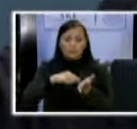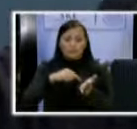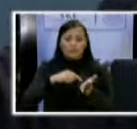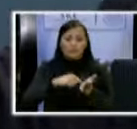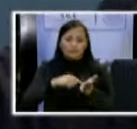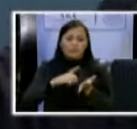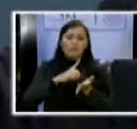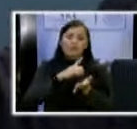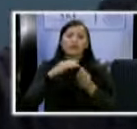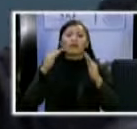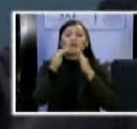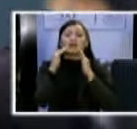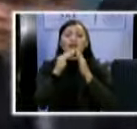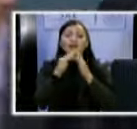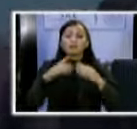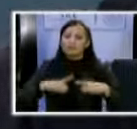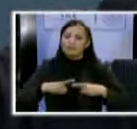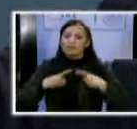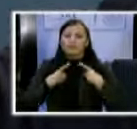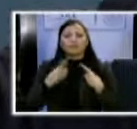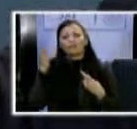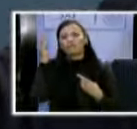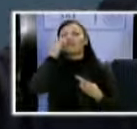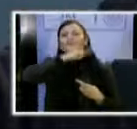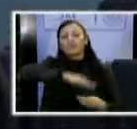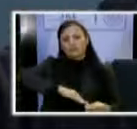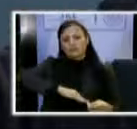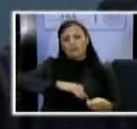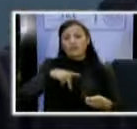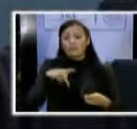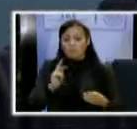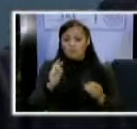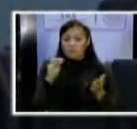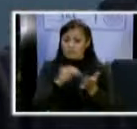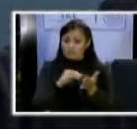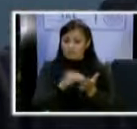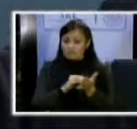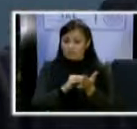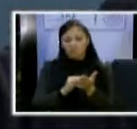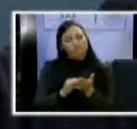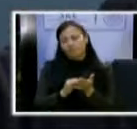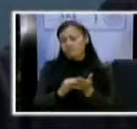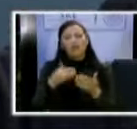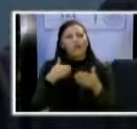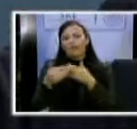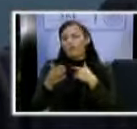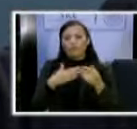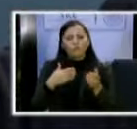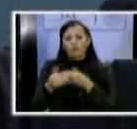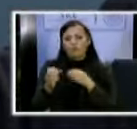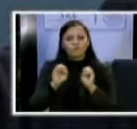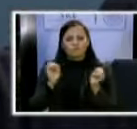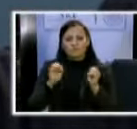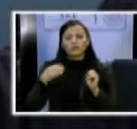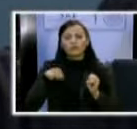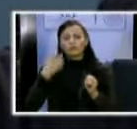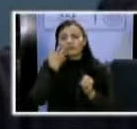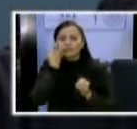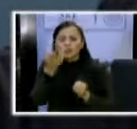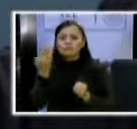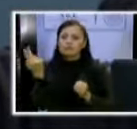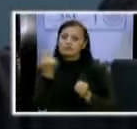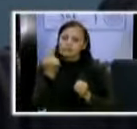un domicilio en su entidad de origen, pero no es el documento actualizado. Yo quiero que quede registrado, y la senadora Guerra y el